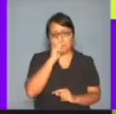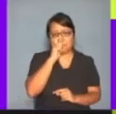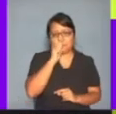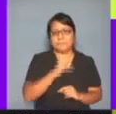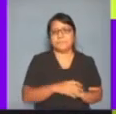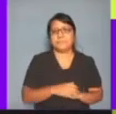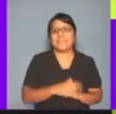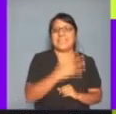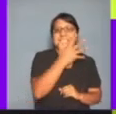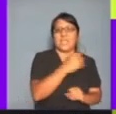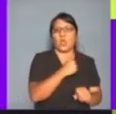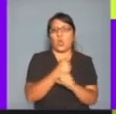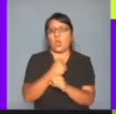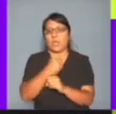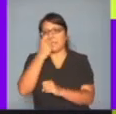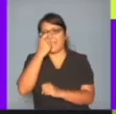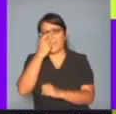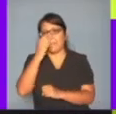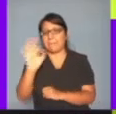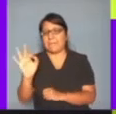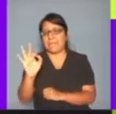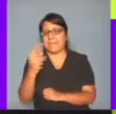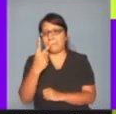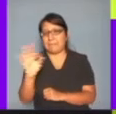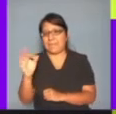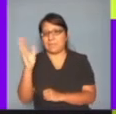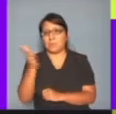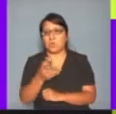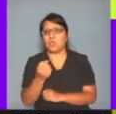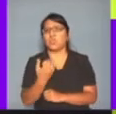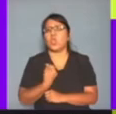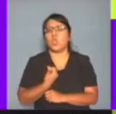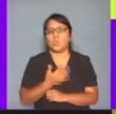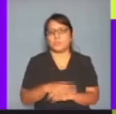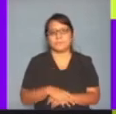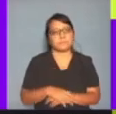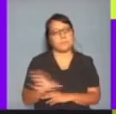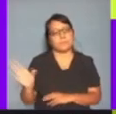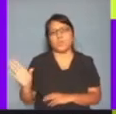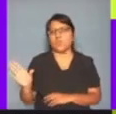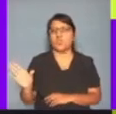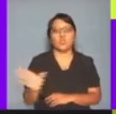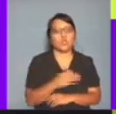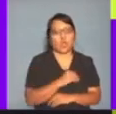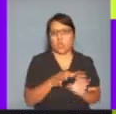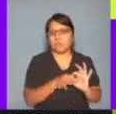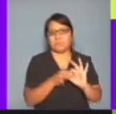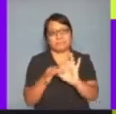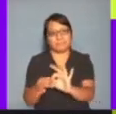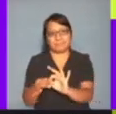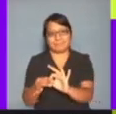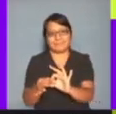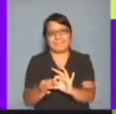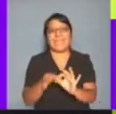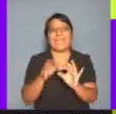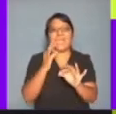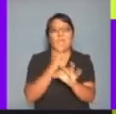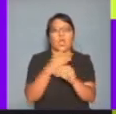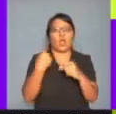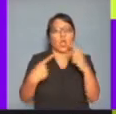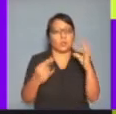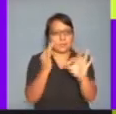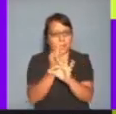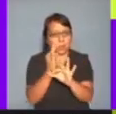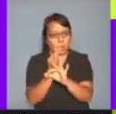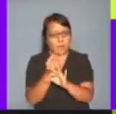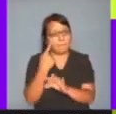El del 5 al 20%. Todos los que tengan que ver con la canasta escolar. Perfecto. Pero hay una